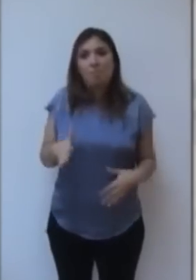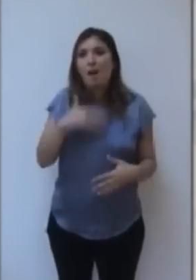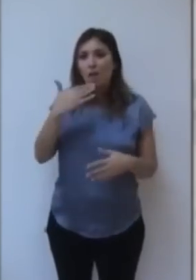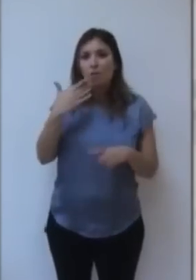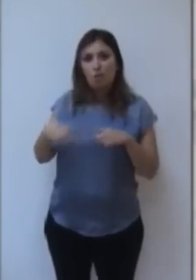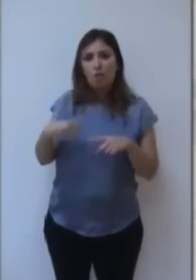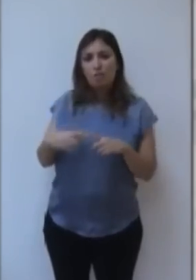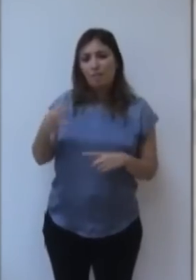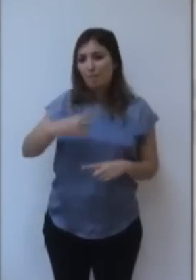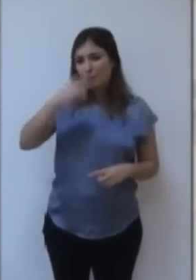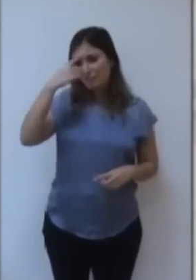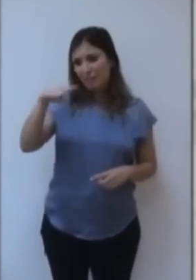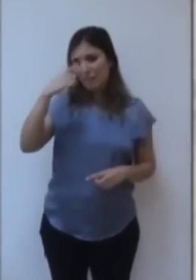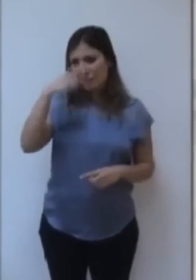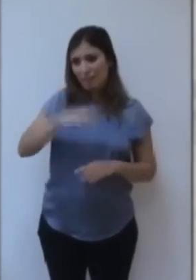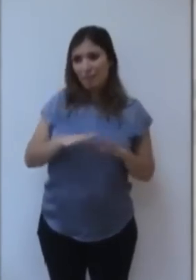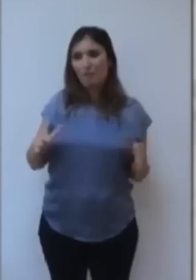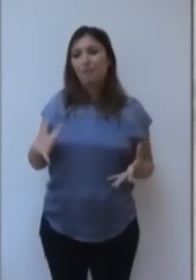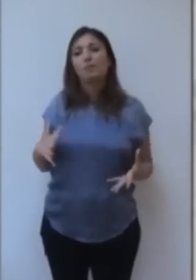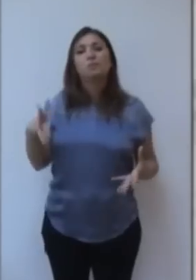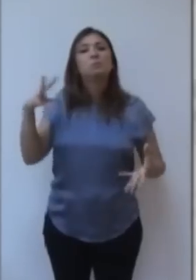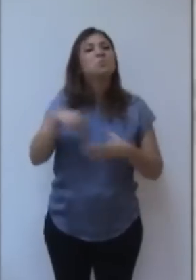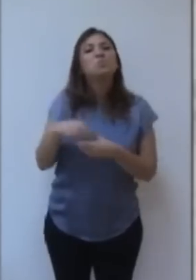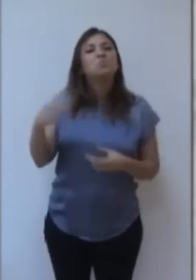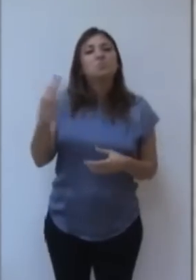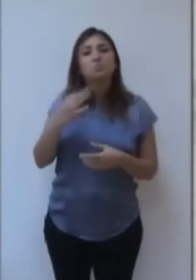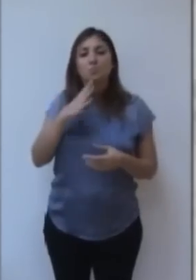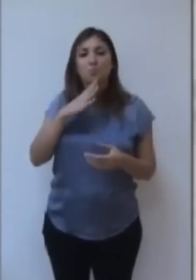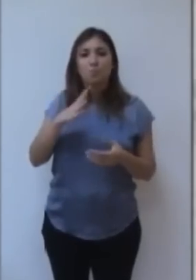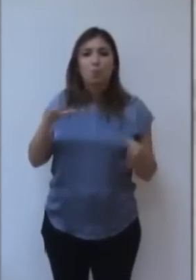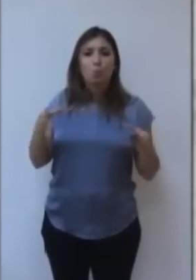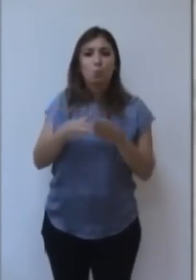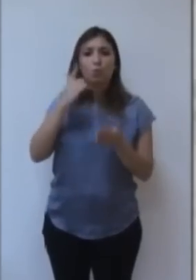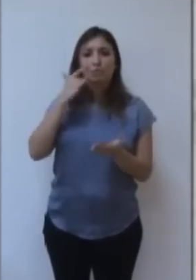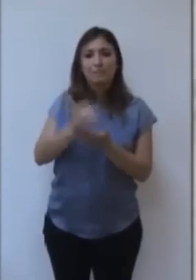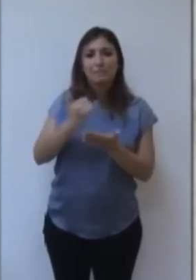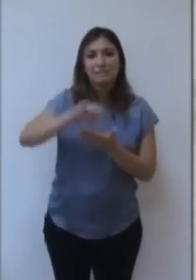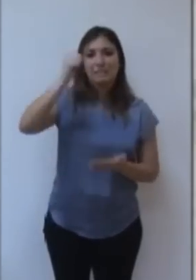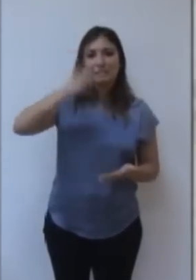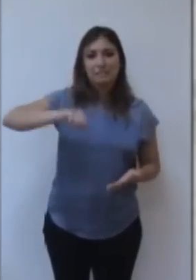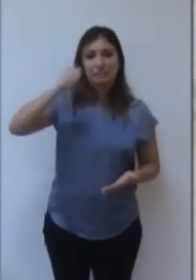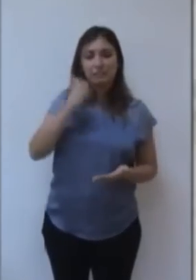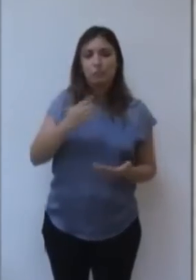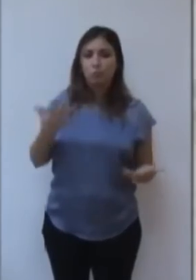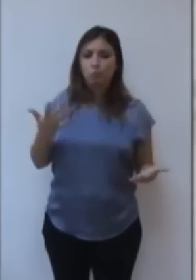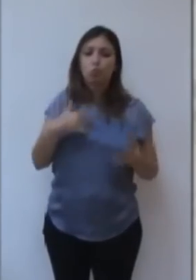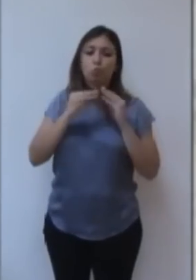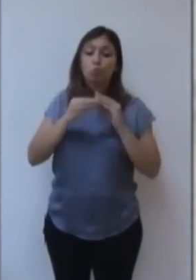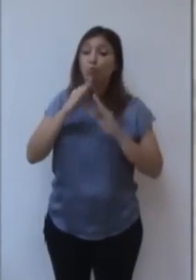cosas a tener en cuenta, ¿no? Que formen parte de los grupos de testing, ¿no? Y que cualquiera que desarrolle una aplicación